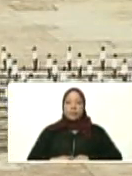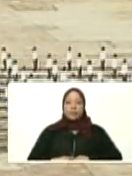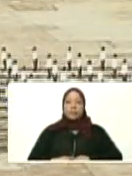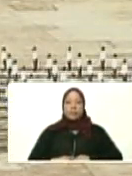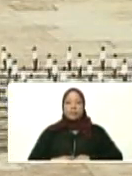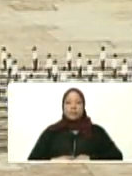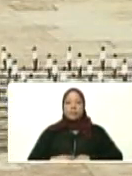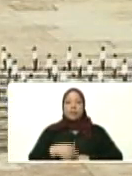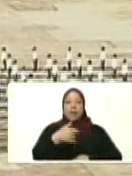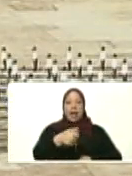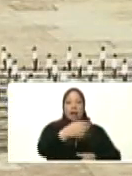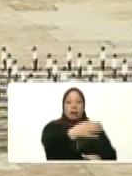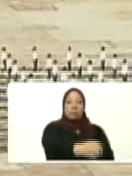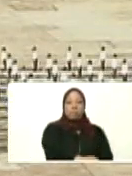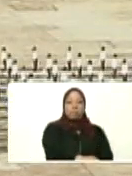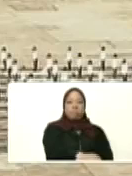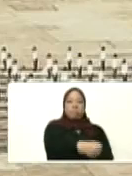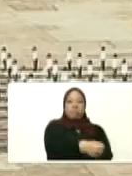¡Al hombro!